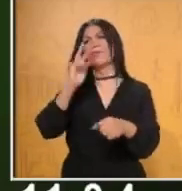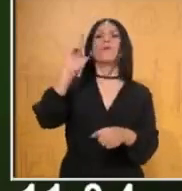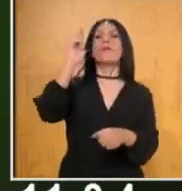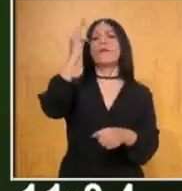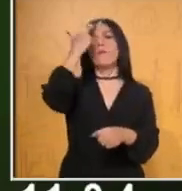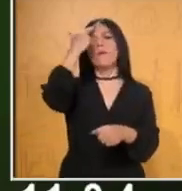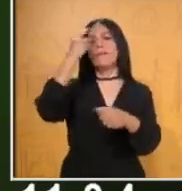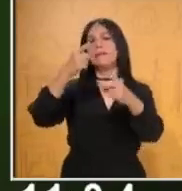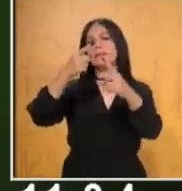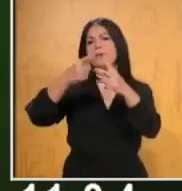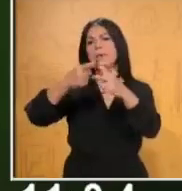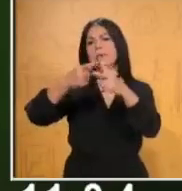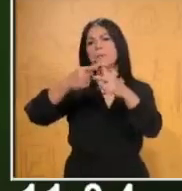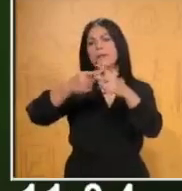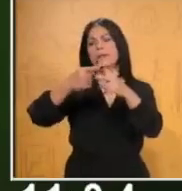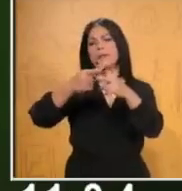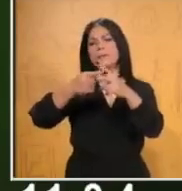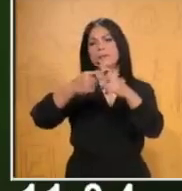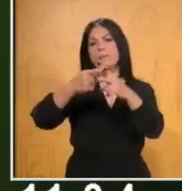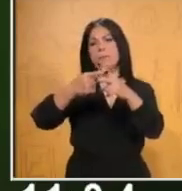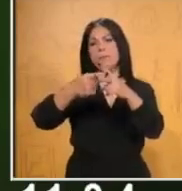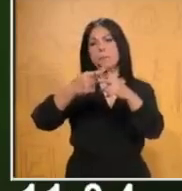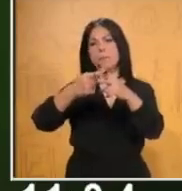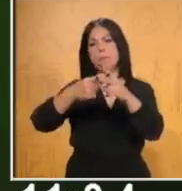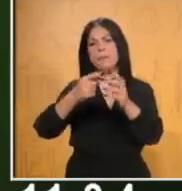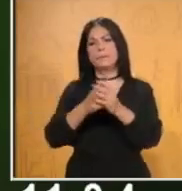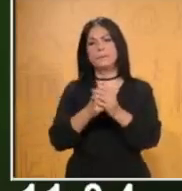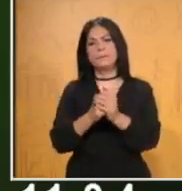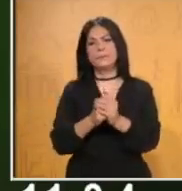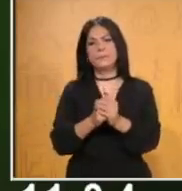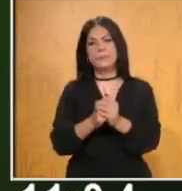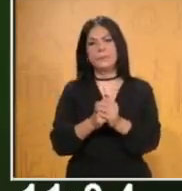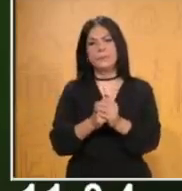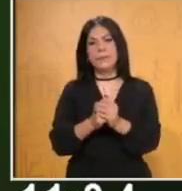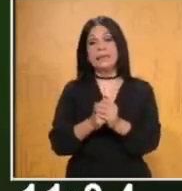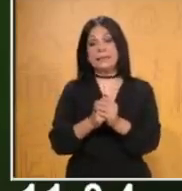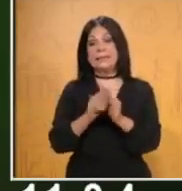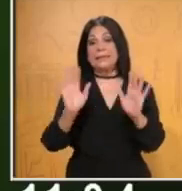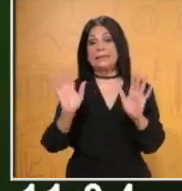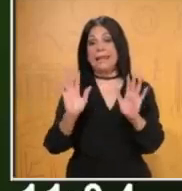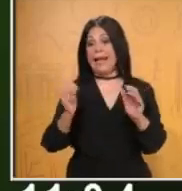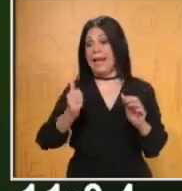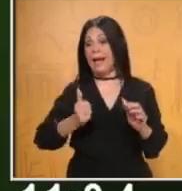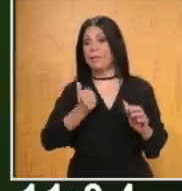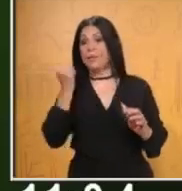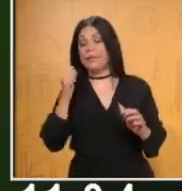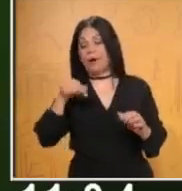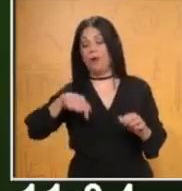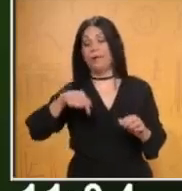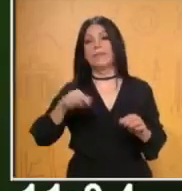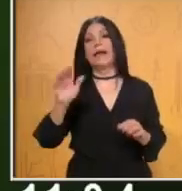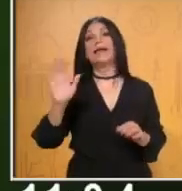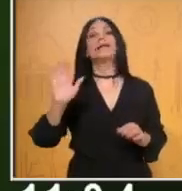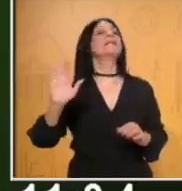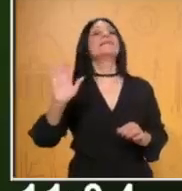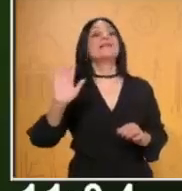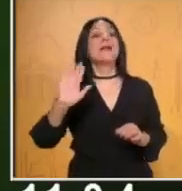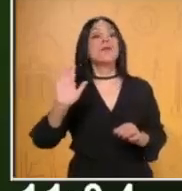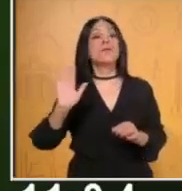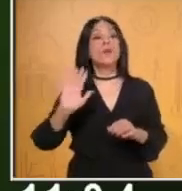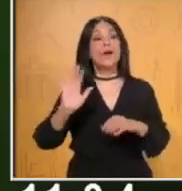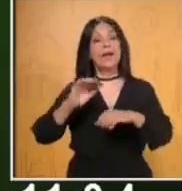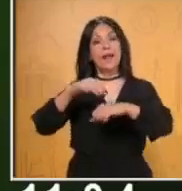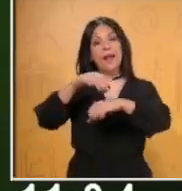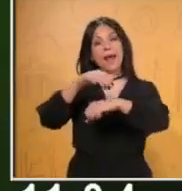recortable de tu libro de texto de tercer año. Quiero aprovechar antes de iniciar para mandar unos saluditos a unos amigos: